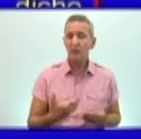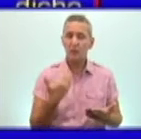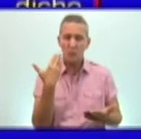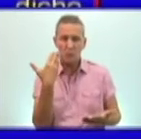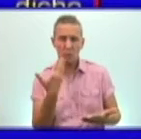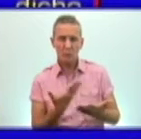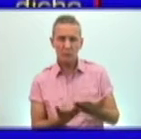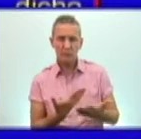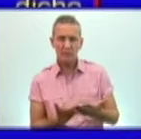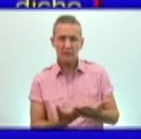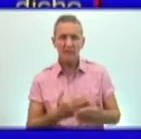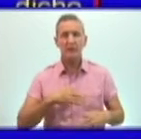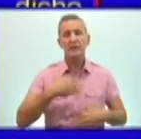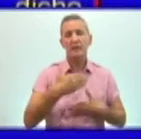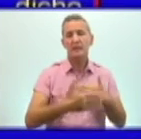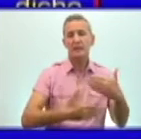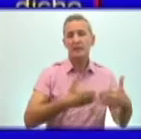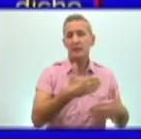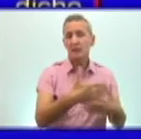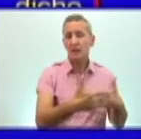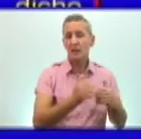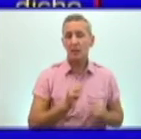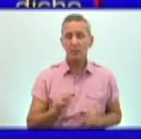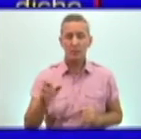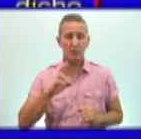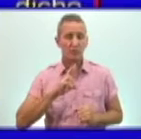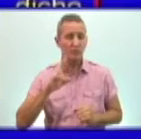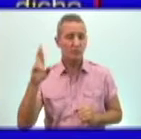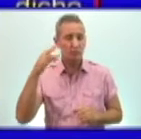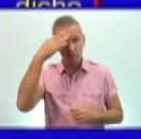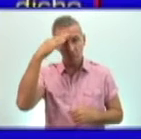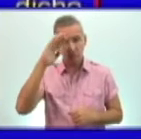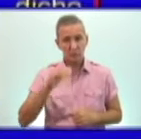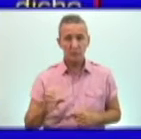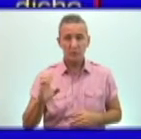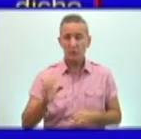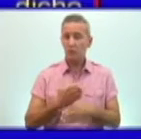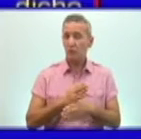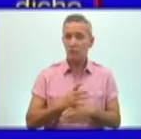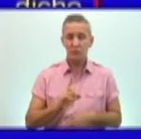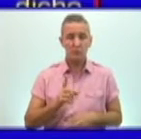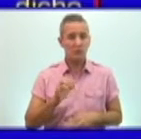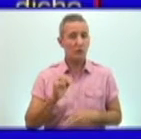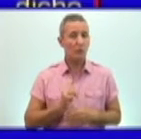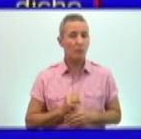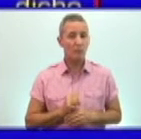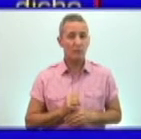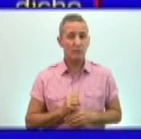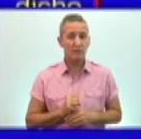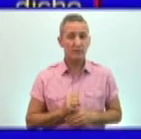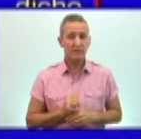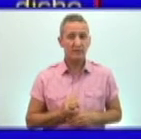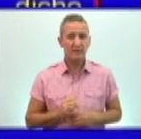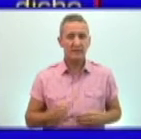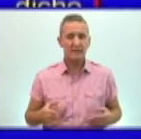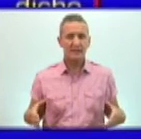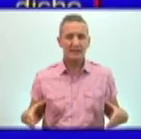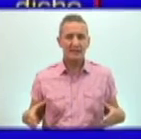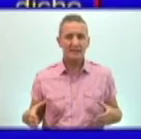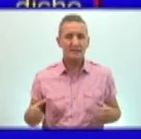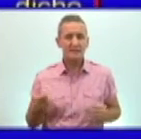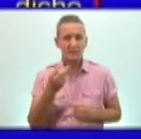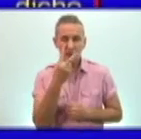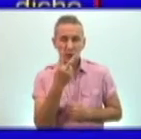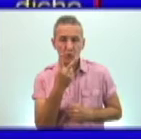humanista del proceso revolucionario cubano. Porque usted no puede conceptualizar y definir si usted no lo lleva a la concreción práctica de la